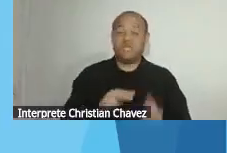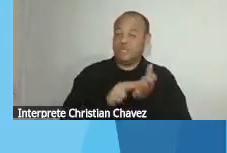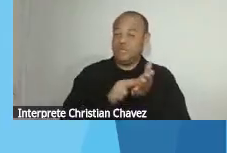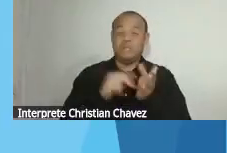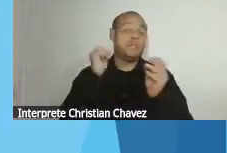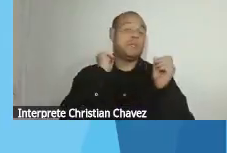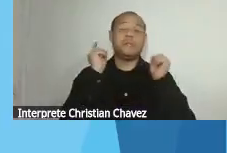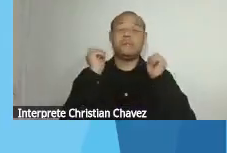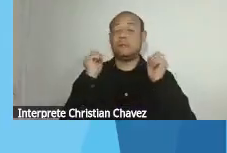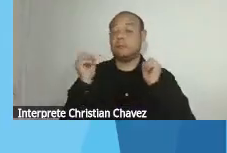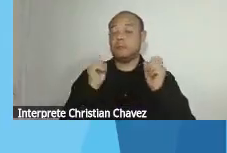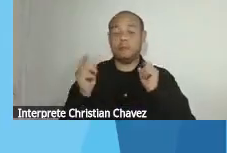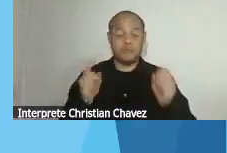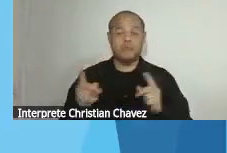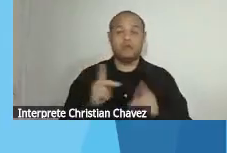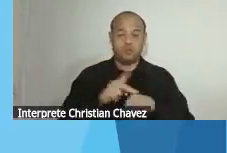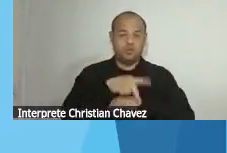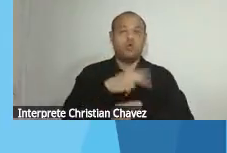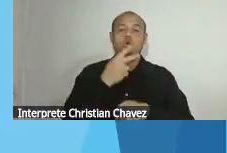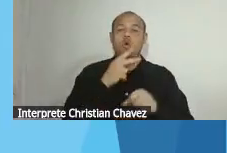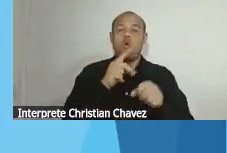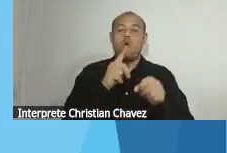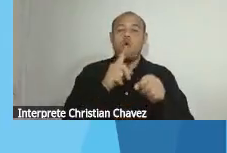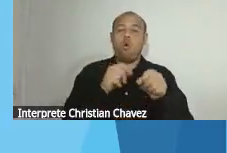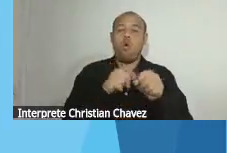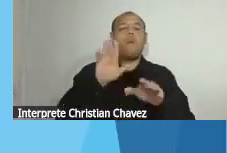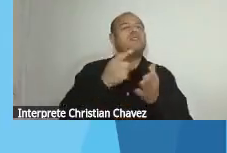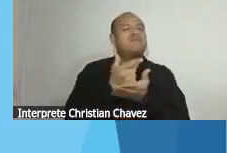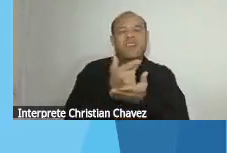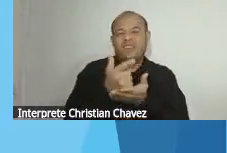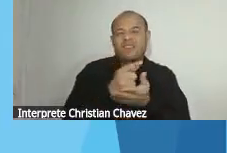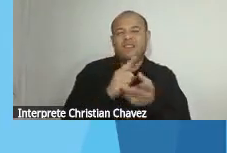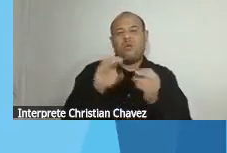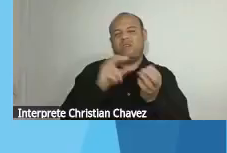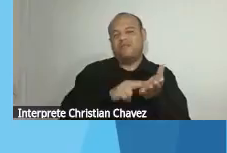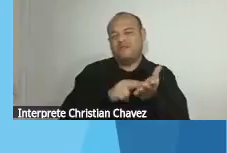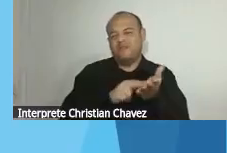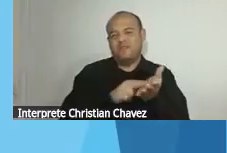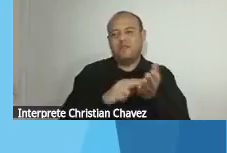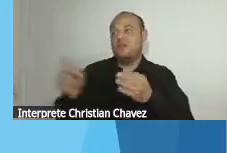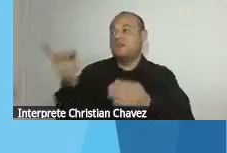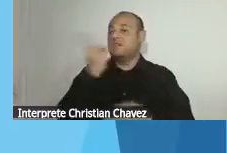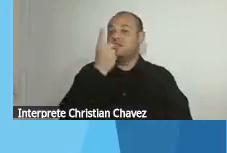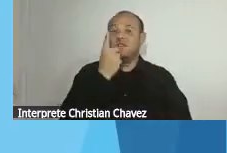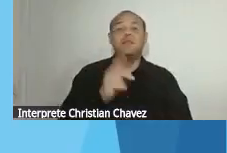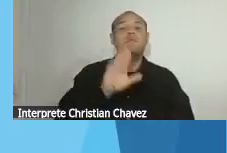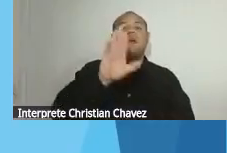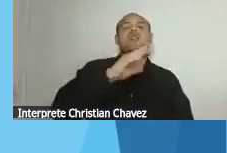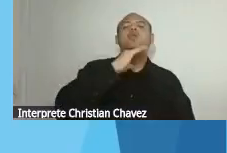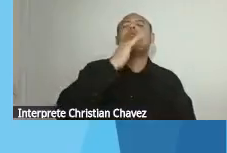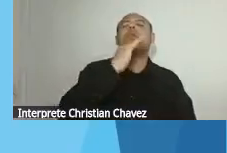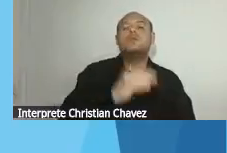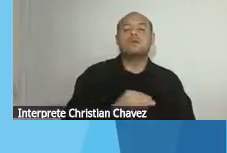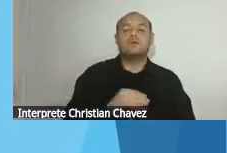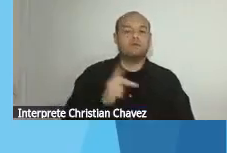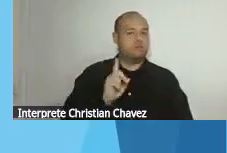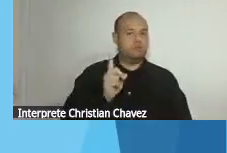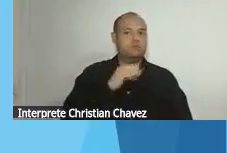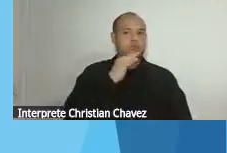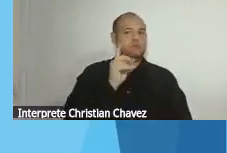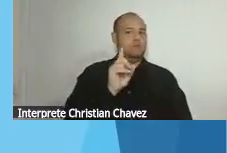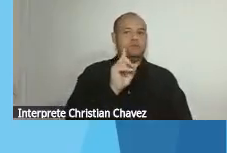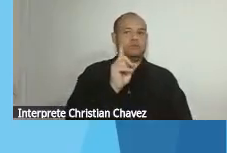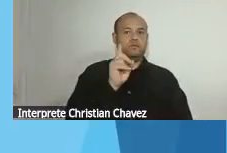de pigmentación gris, negrito, se puede confundir por mugre, ¿sí? Pero es un